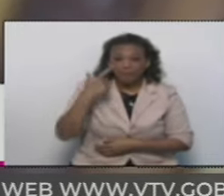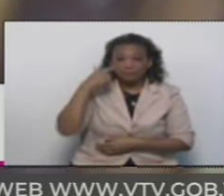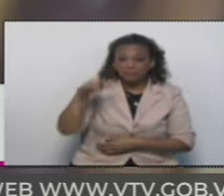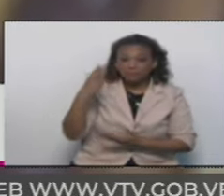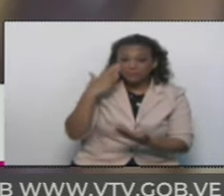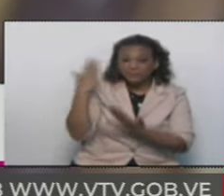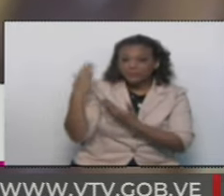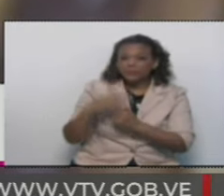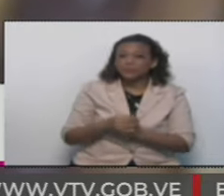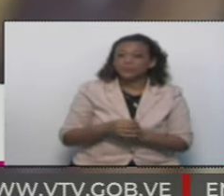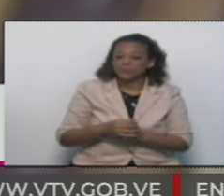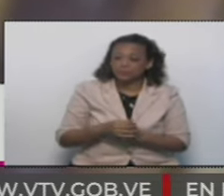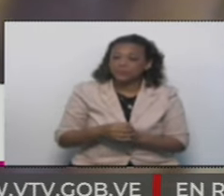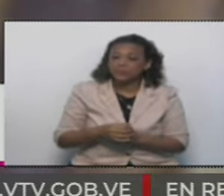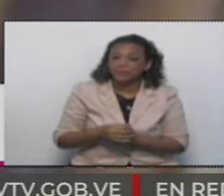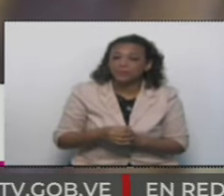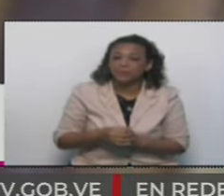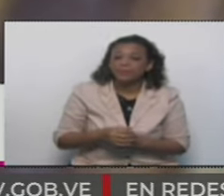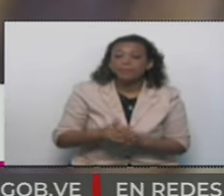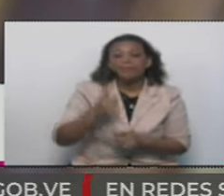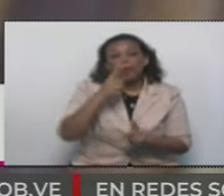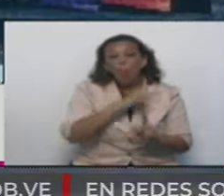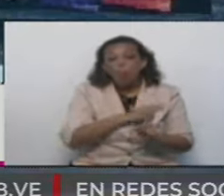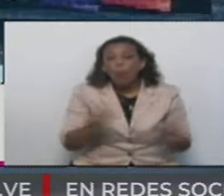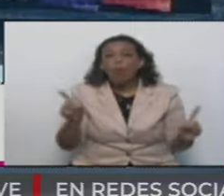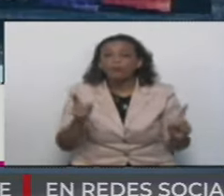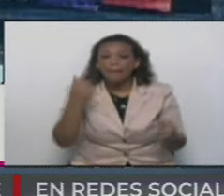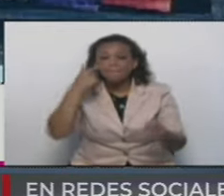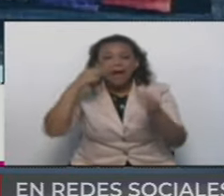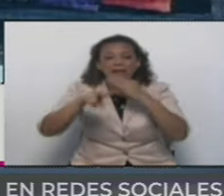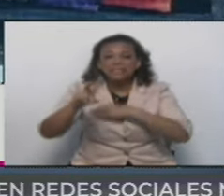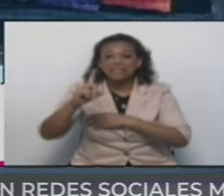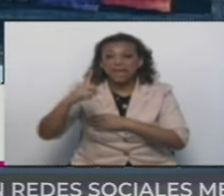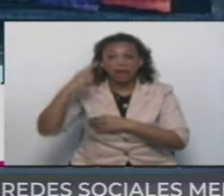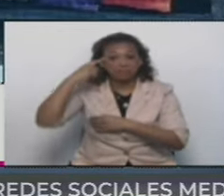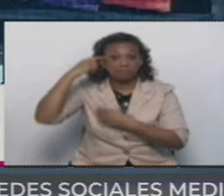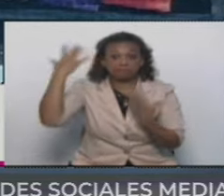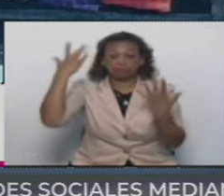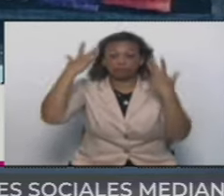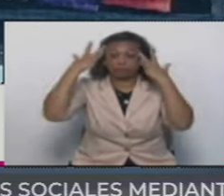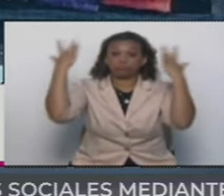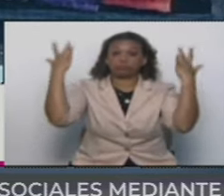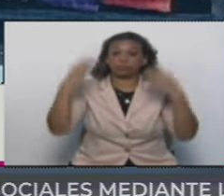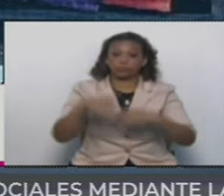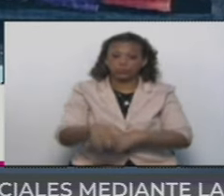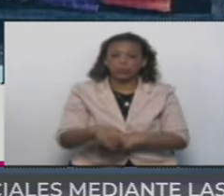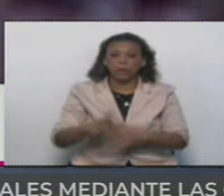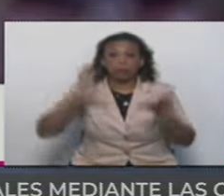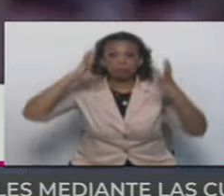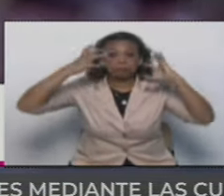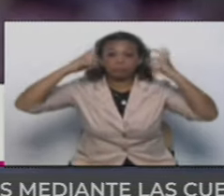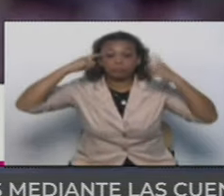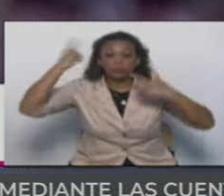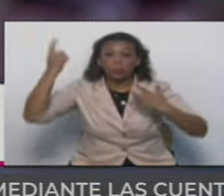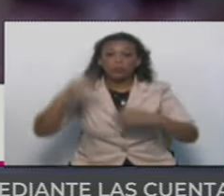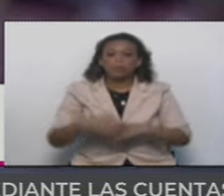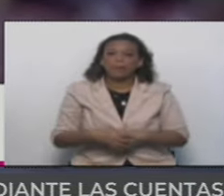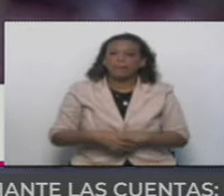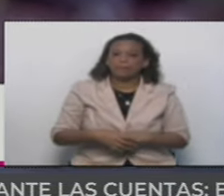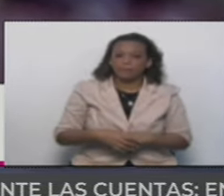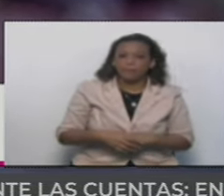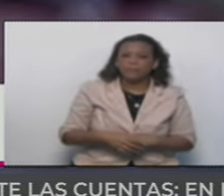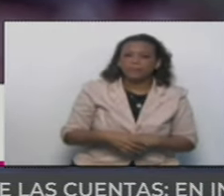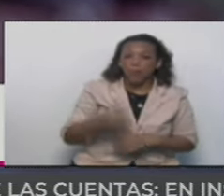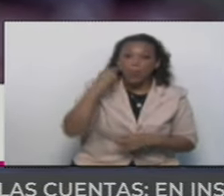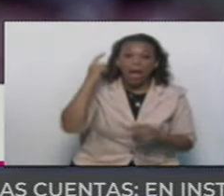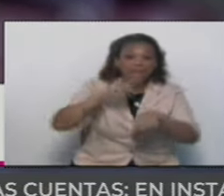hermano. Y más allá de la locura, este nos ayuda mucho en esta época. La